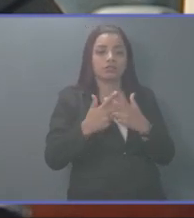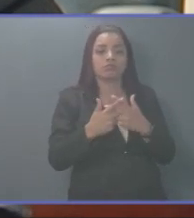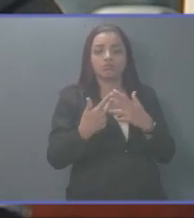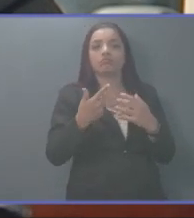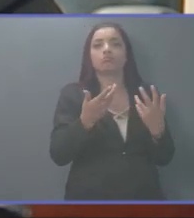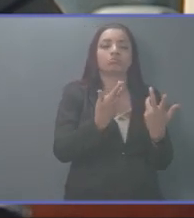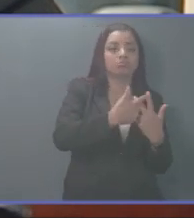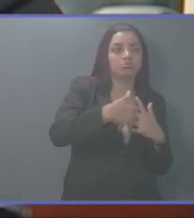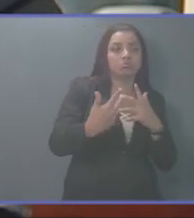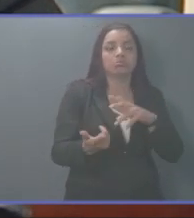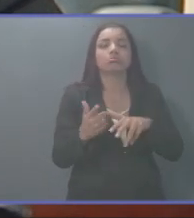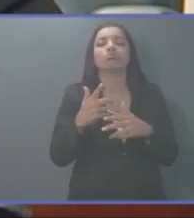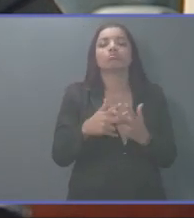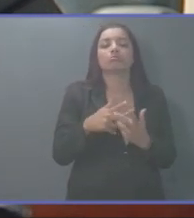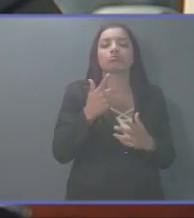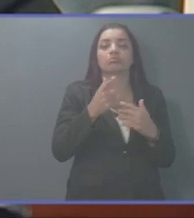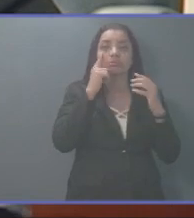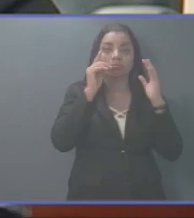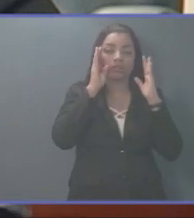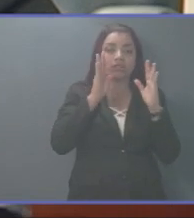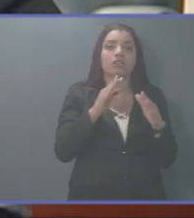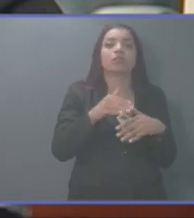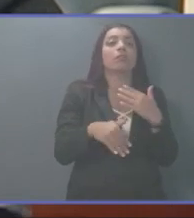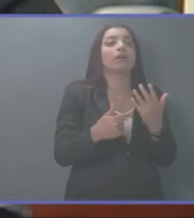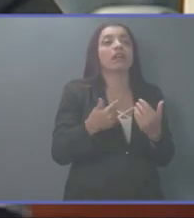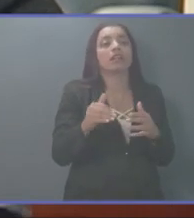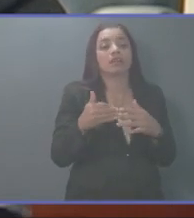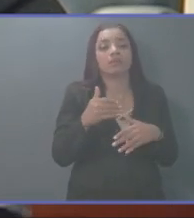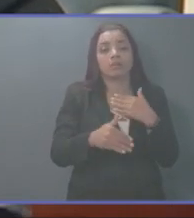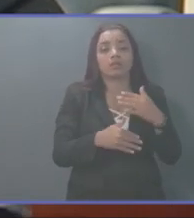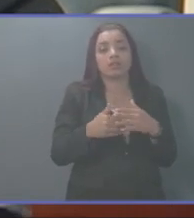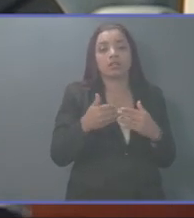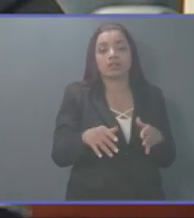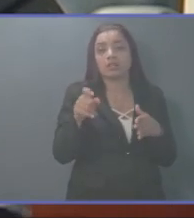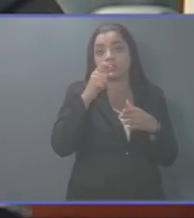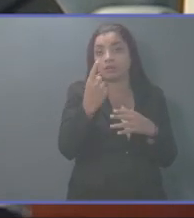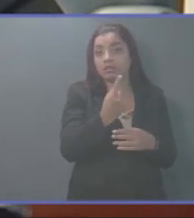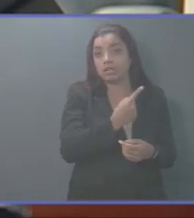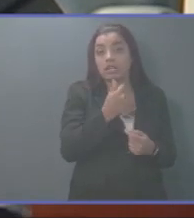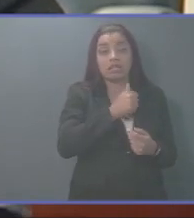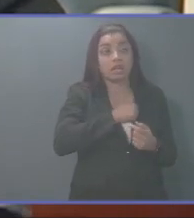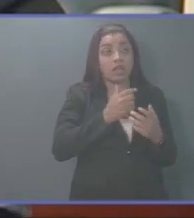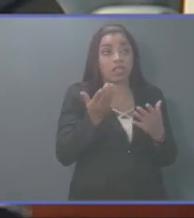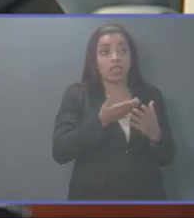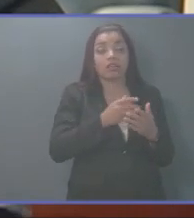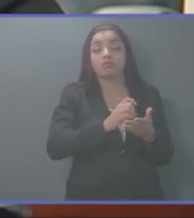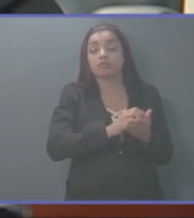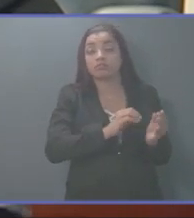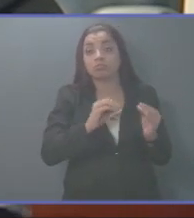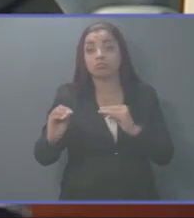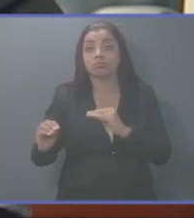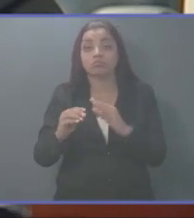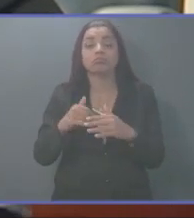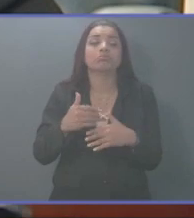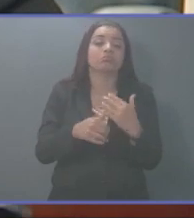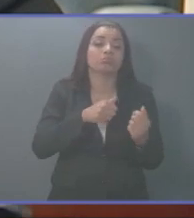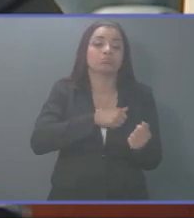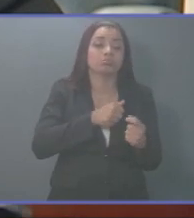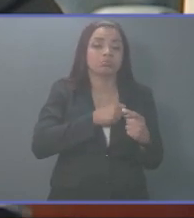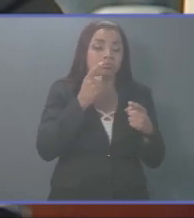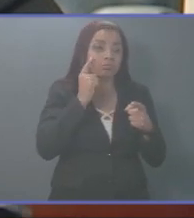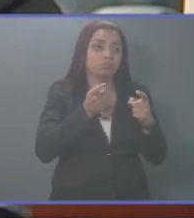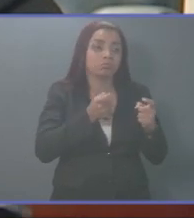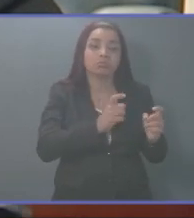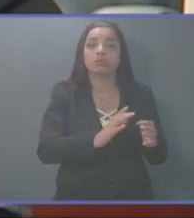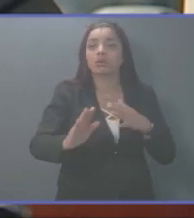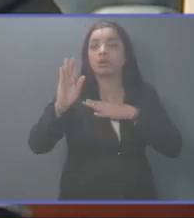fortalecerá la atención integral con carácter multidisciplinario a las personas en condición de desplazamiento forzado. Tendrá a cargo la formulación, monitoreo y evaluación